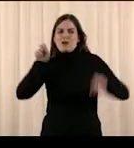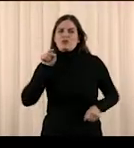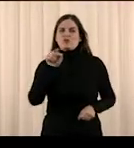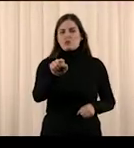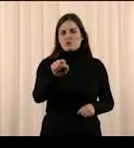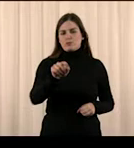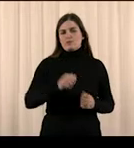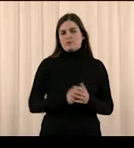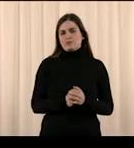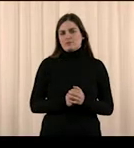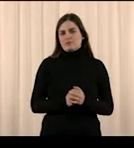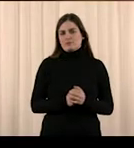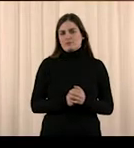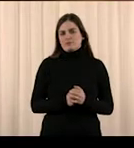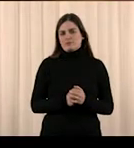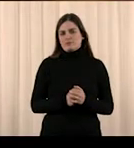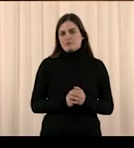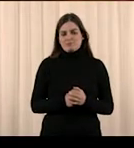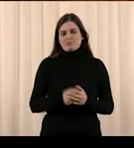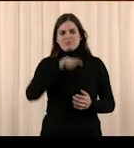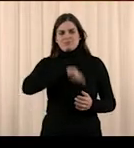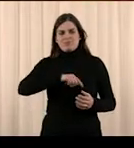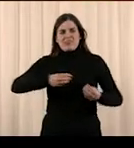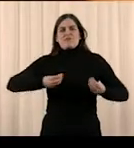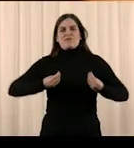It is about being alive. De estar vivo.